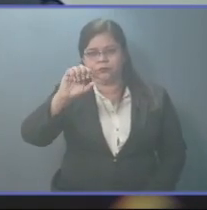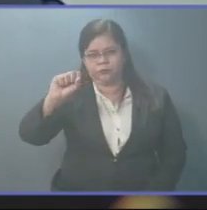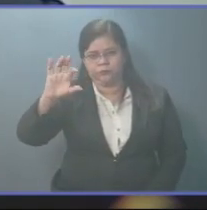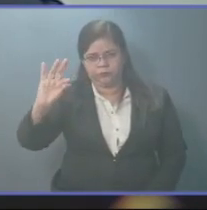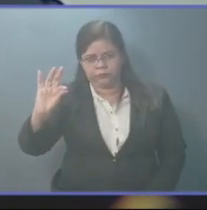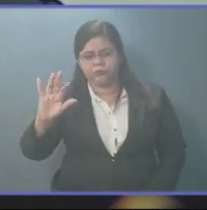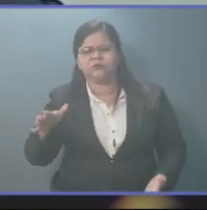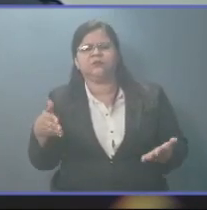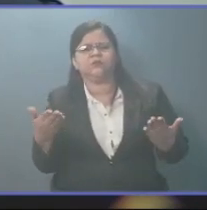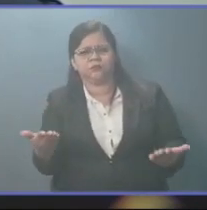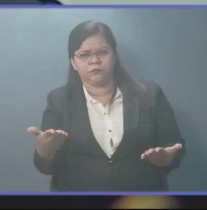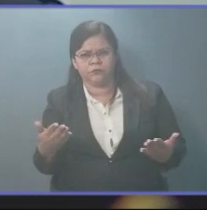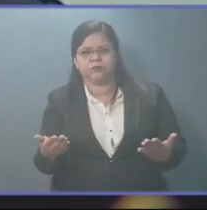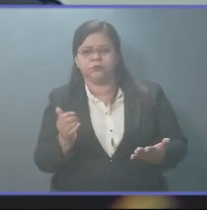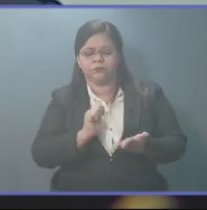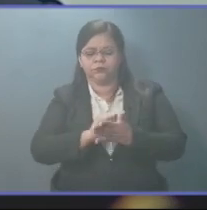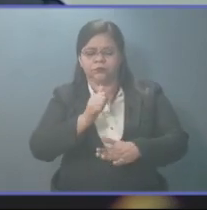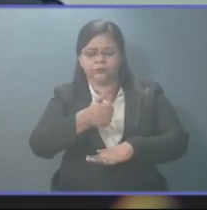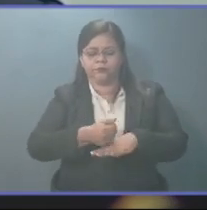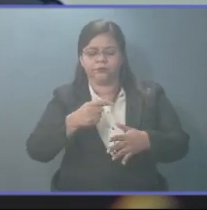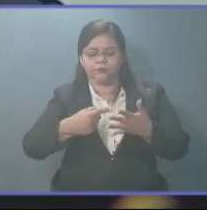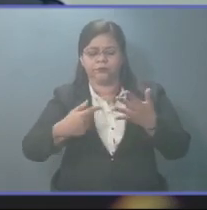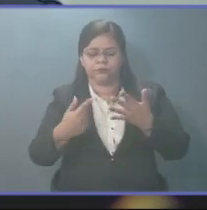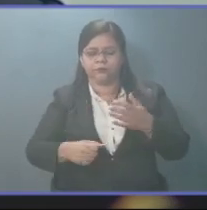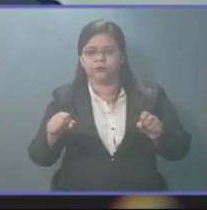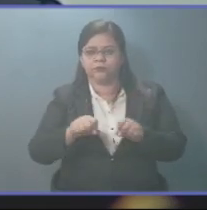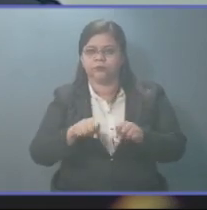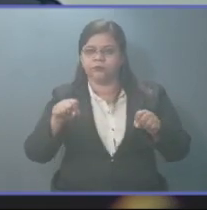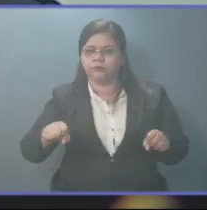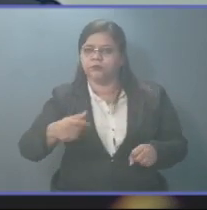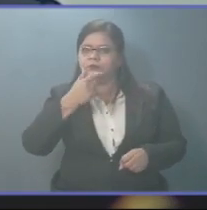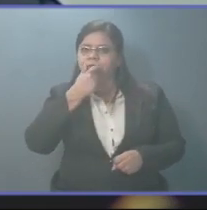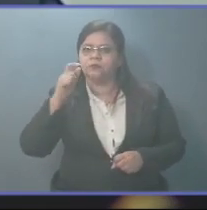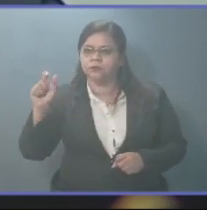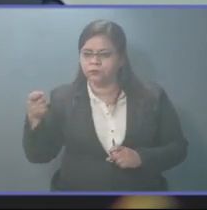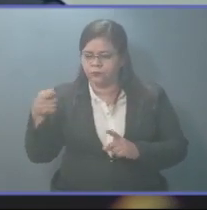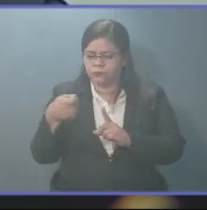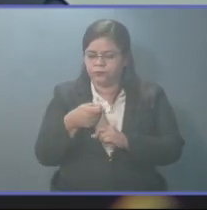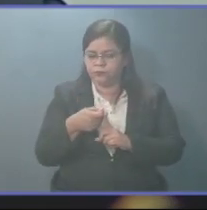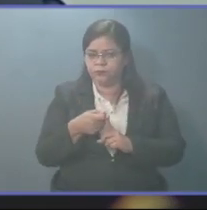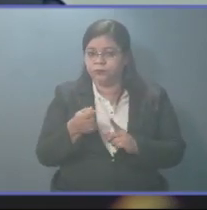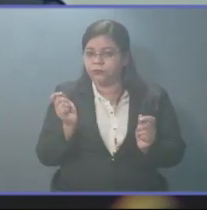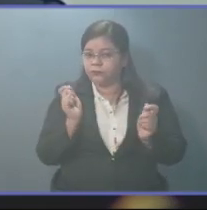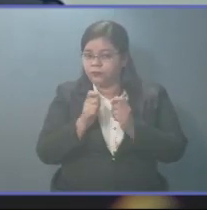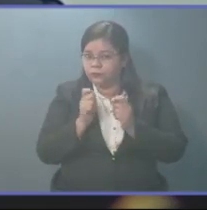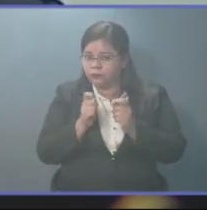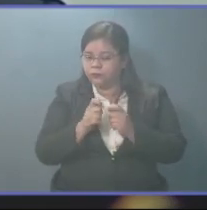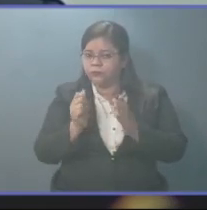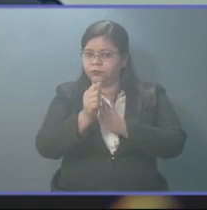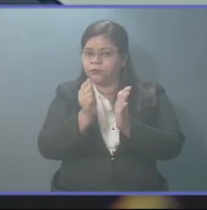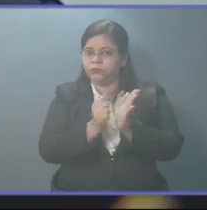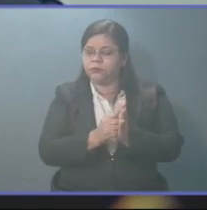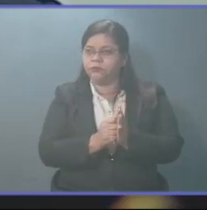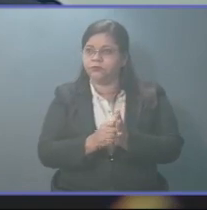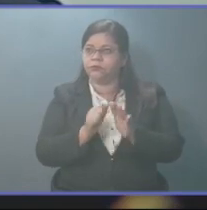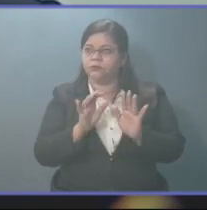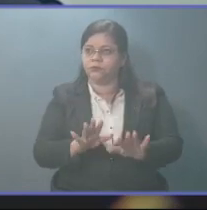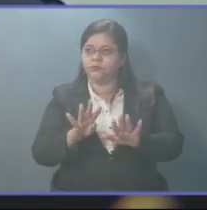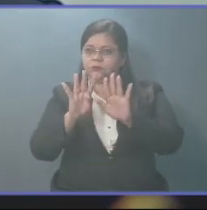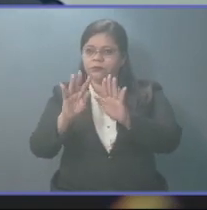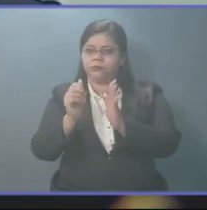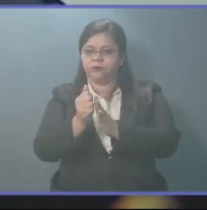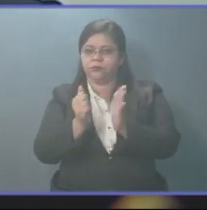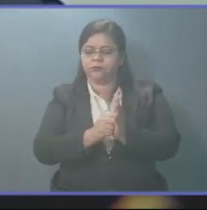de que cumpla con lo establecido en la Ley del Sistema de Ahorro para Pensiones, específicamente los artículos